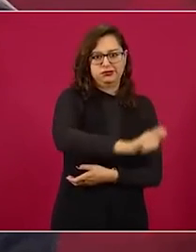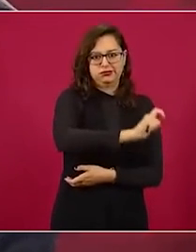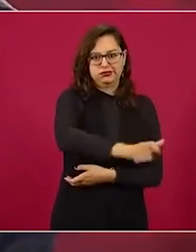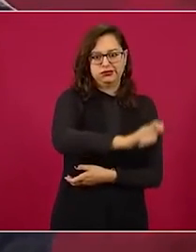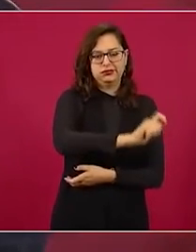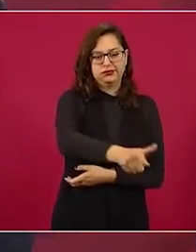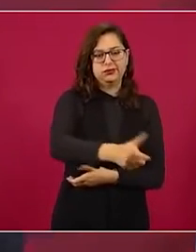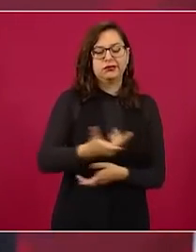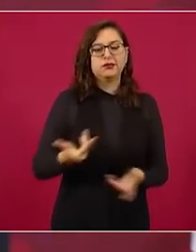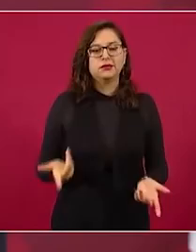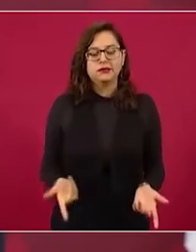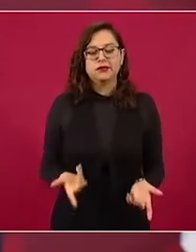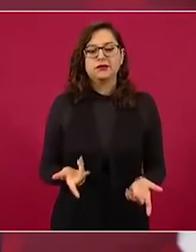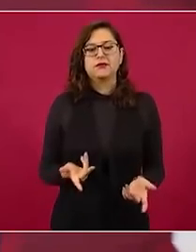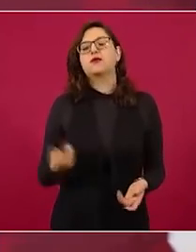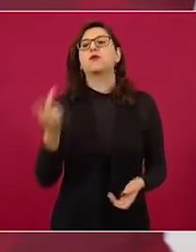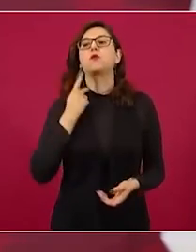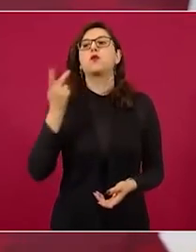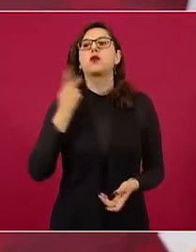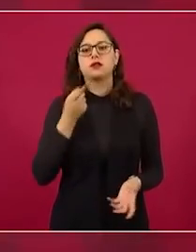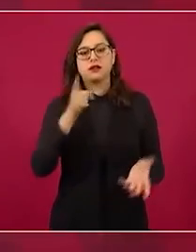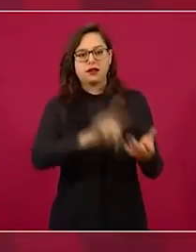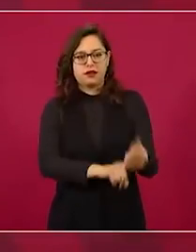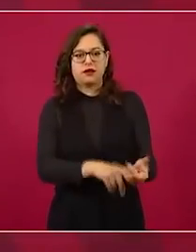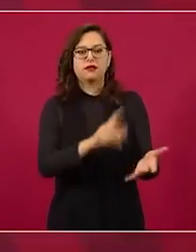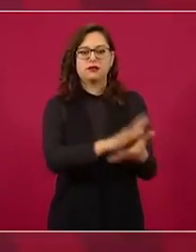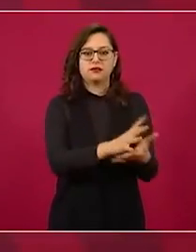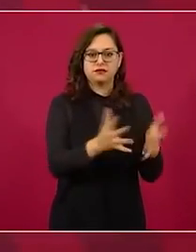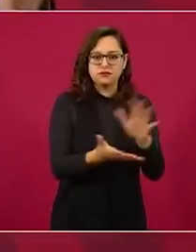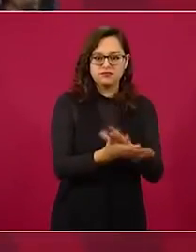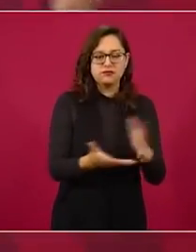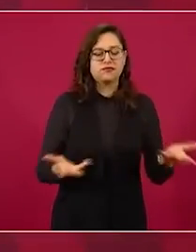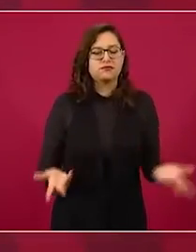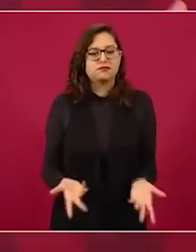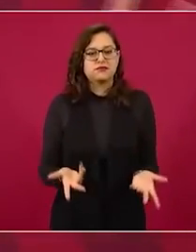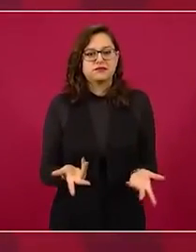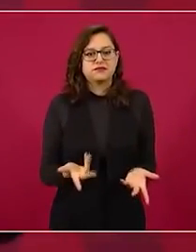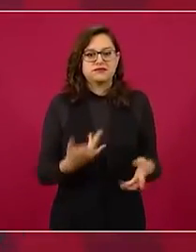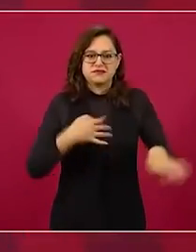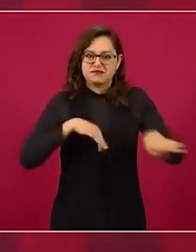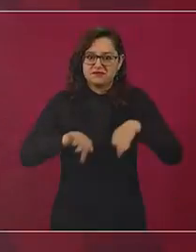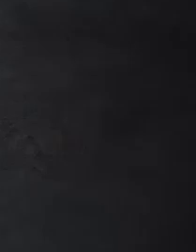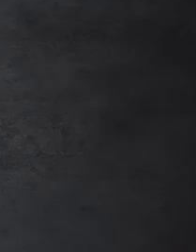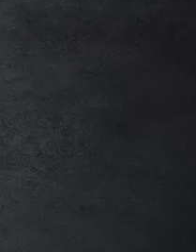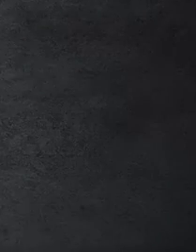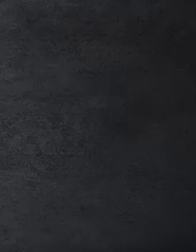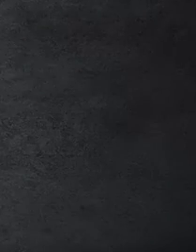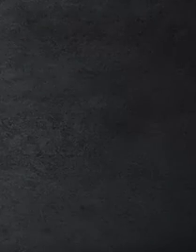y con la política, que es un oficio público.